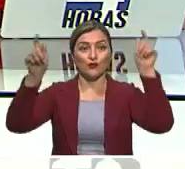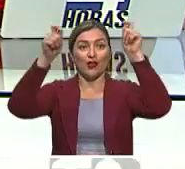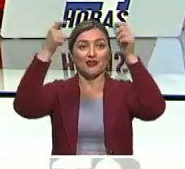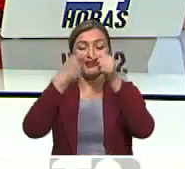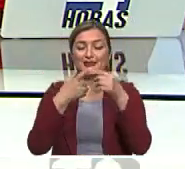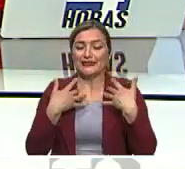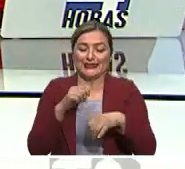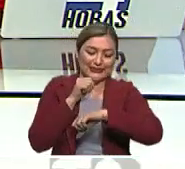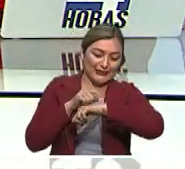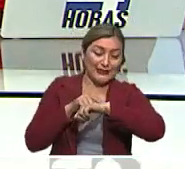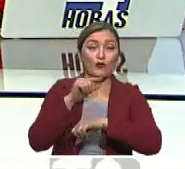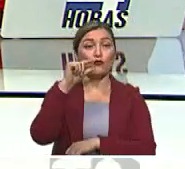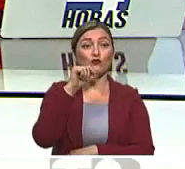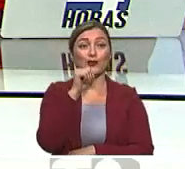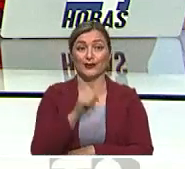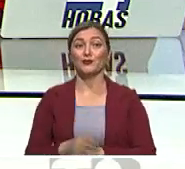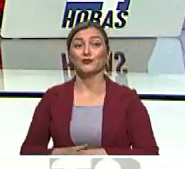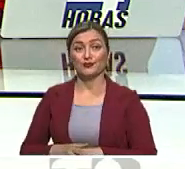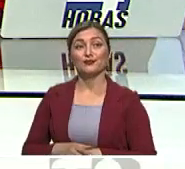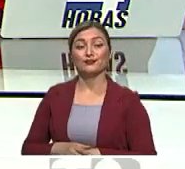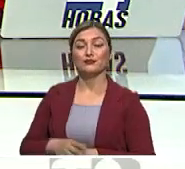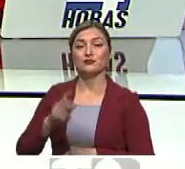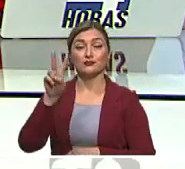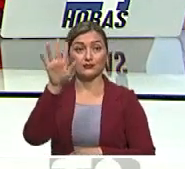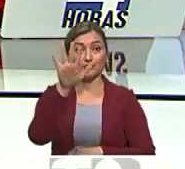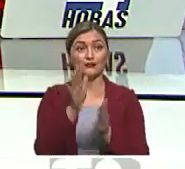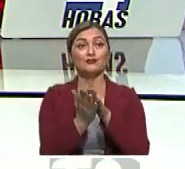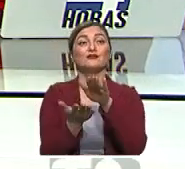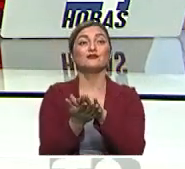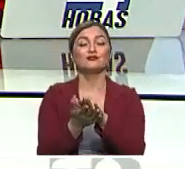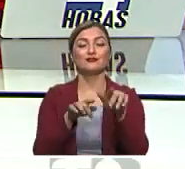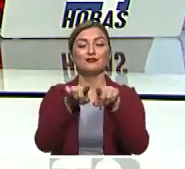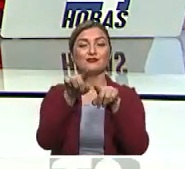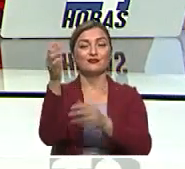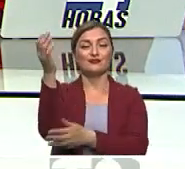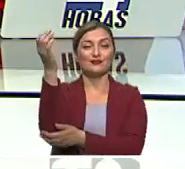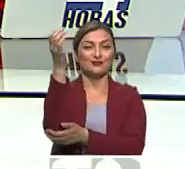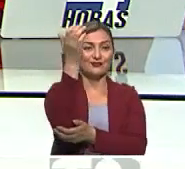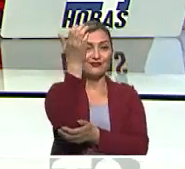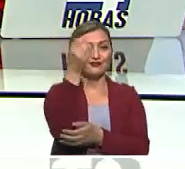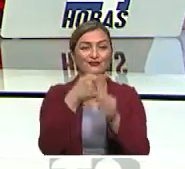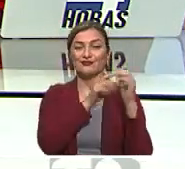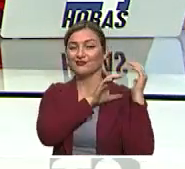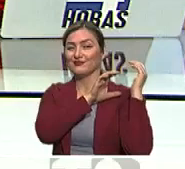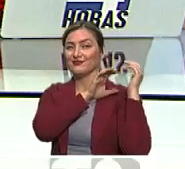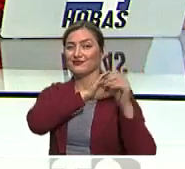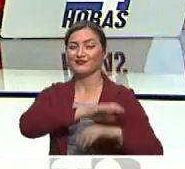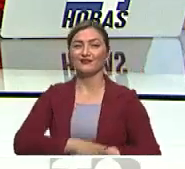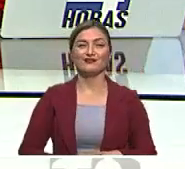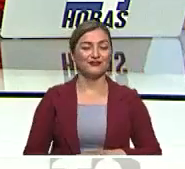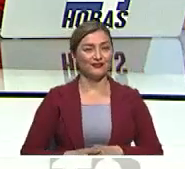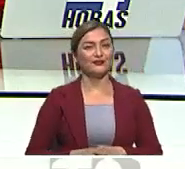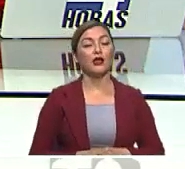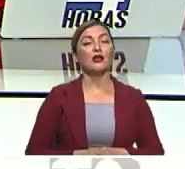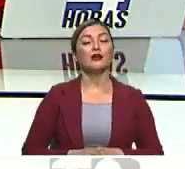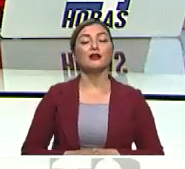Fiestas de Quito, y a propósito les contamos que el 25 de noviembre será la elección de la reina de San Francisco de Quito. Las